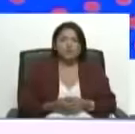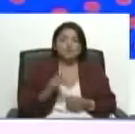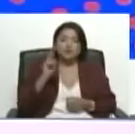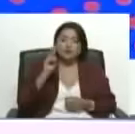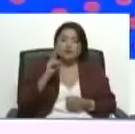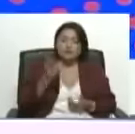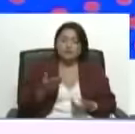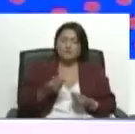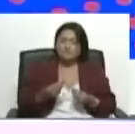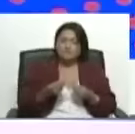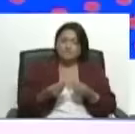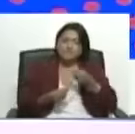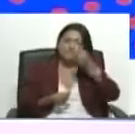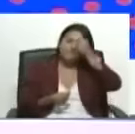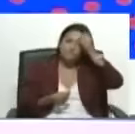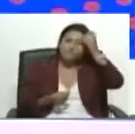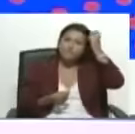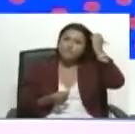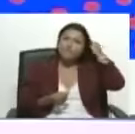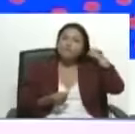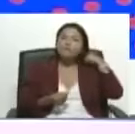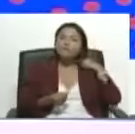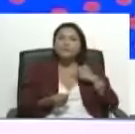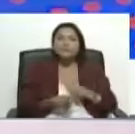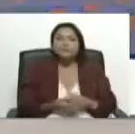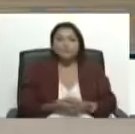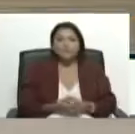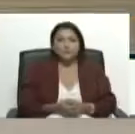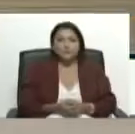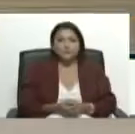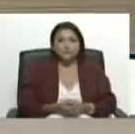quieren acabar con